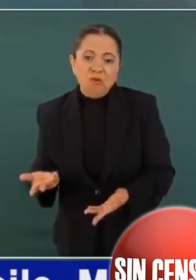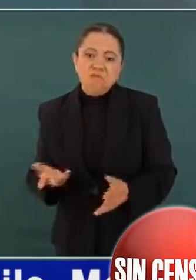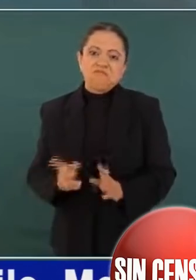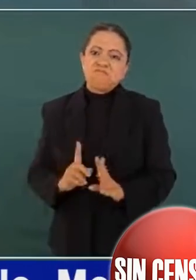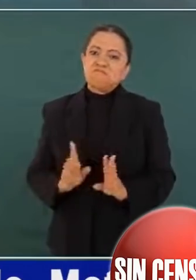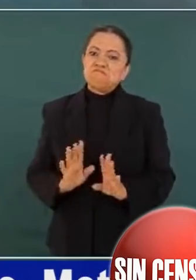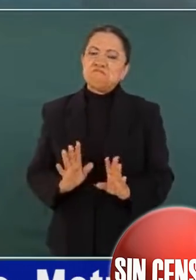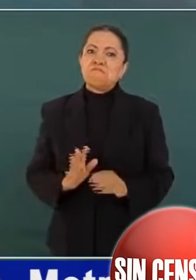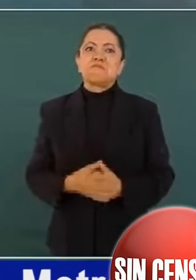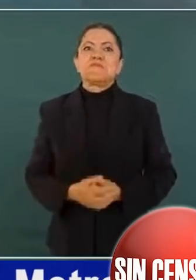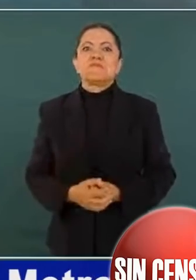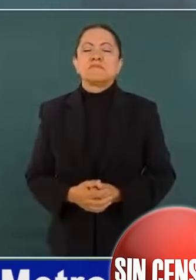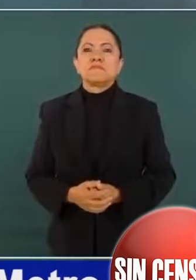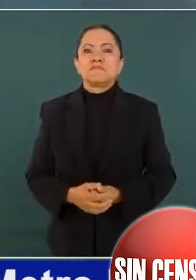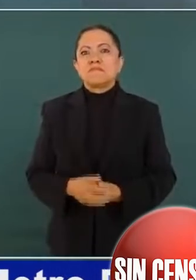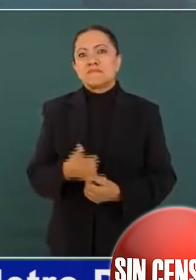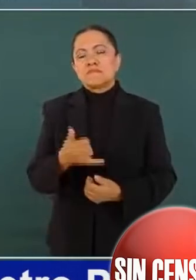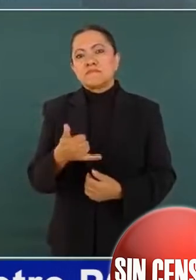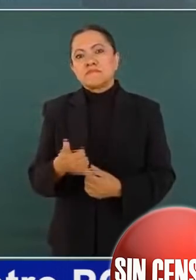Y